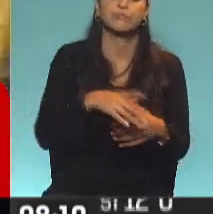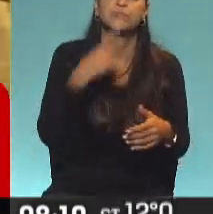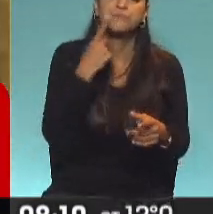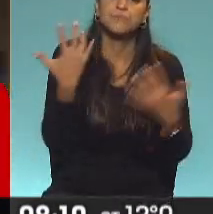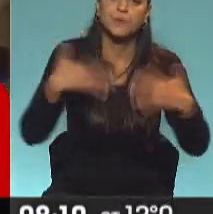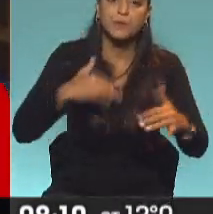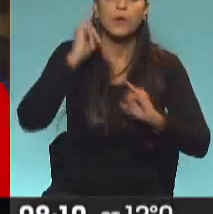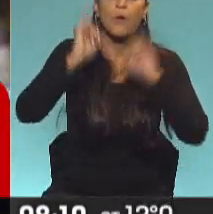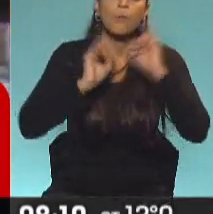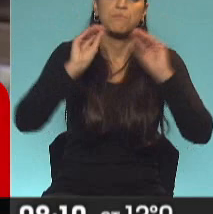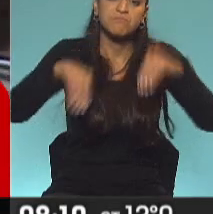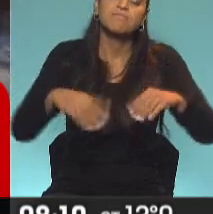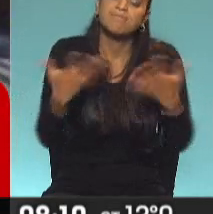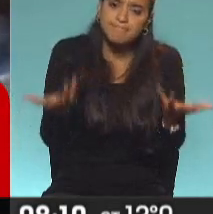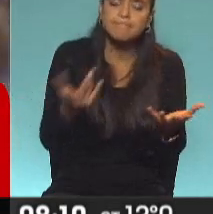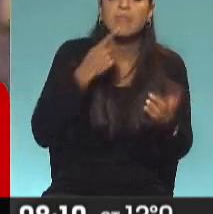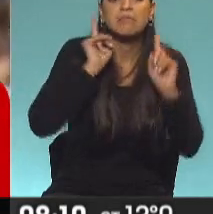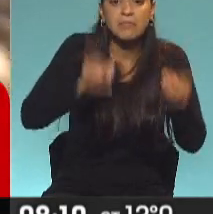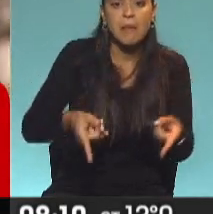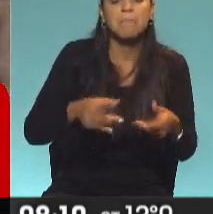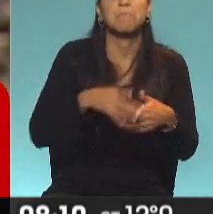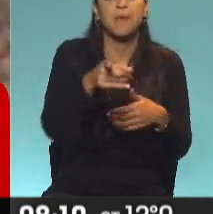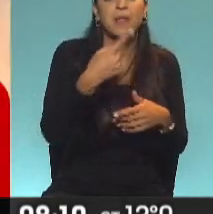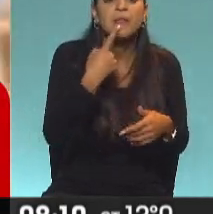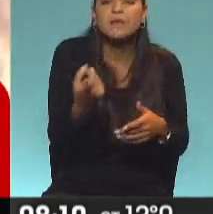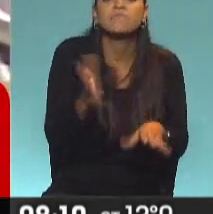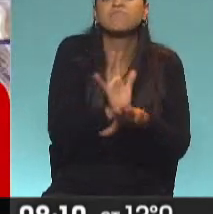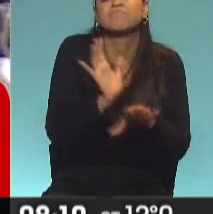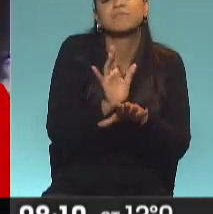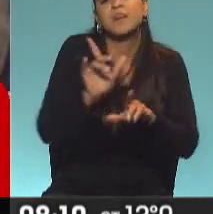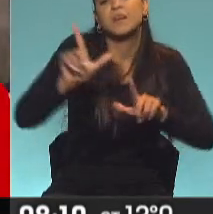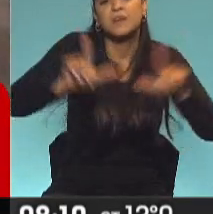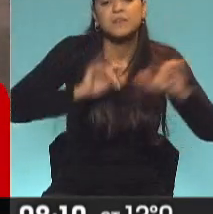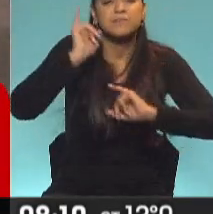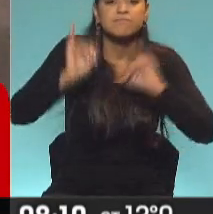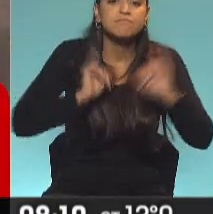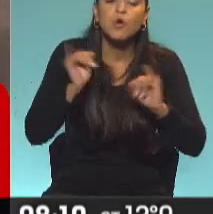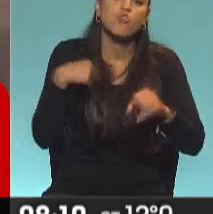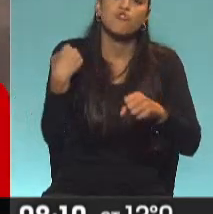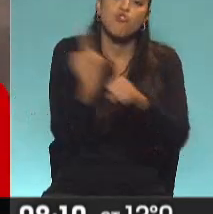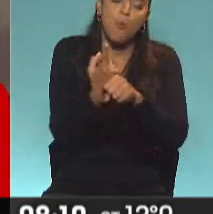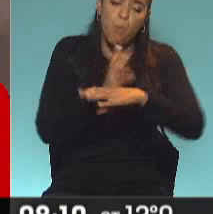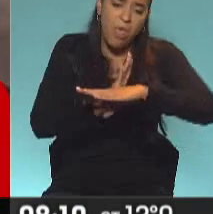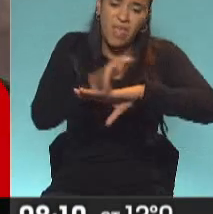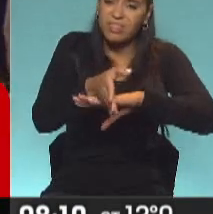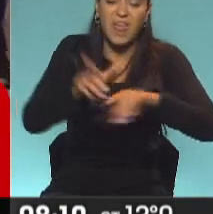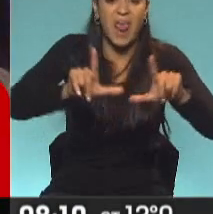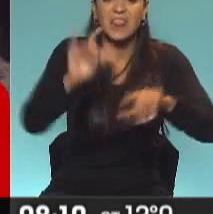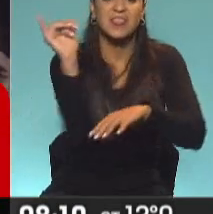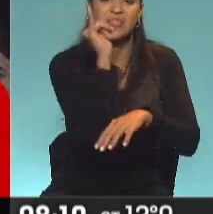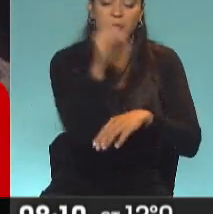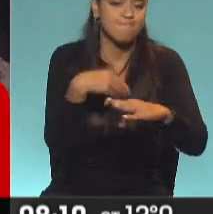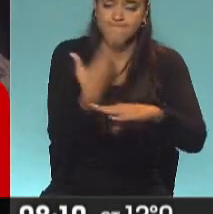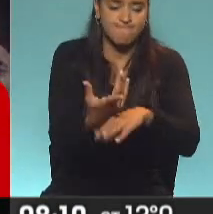amplio operativo y está bien lo que remarcaba Daniel, los medios no pueden ingresar al interior de Guernica, solo los